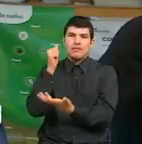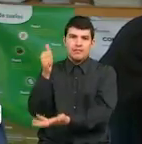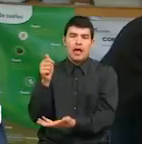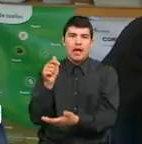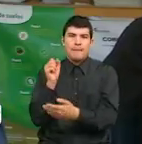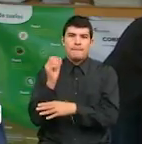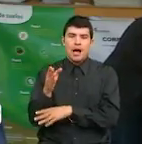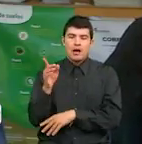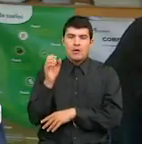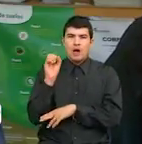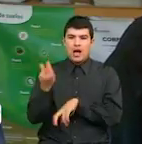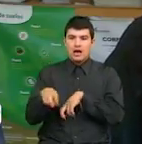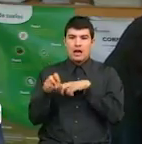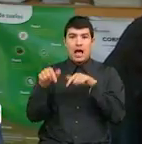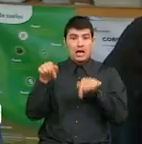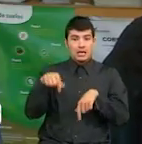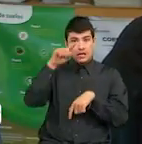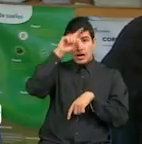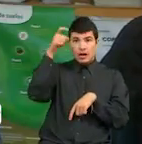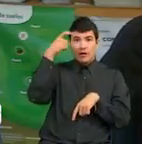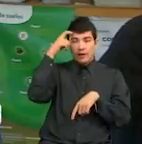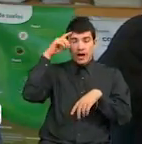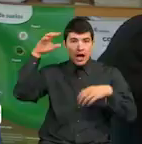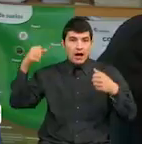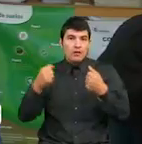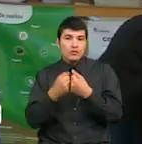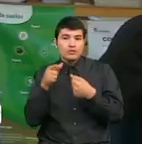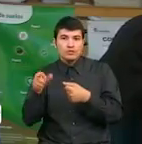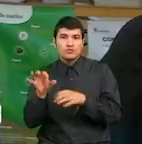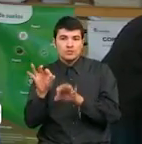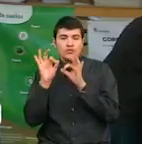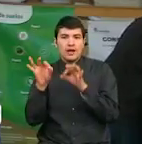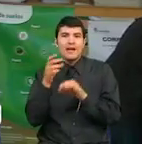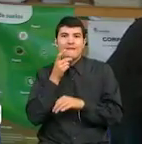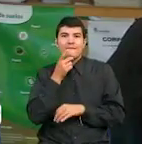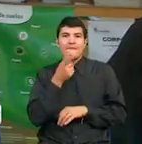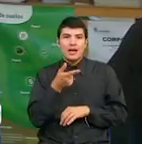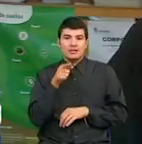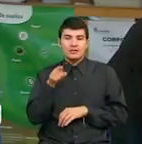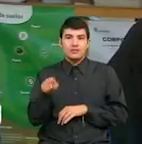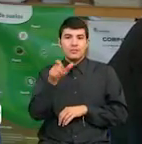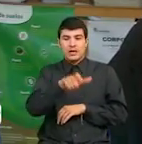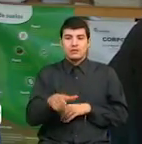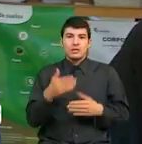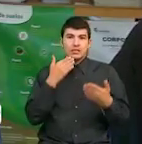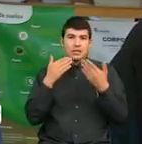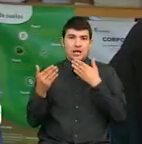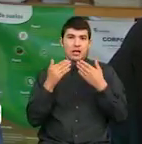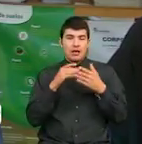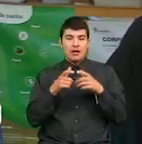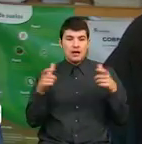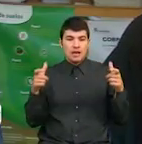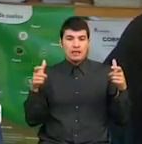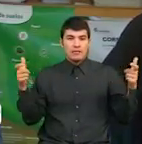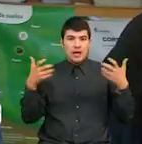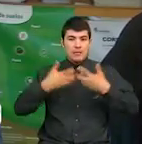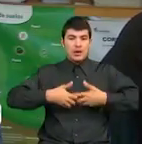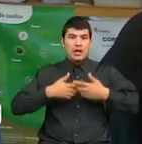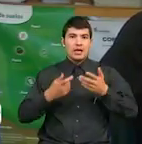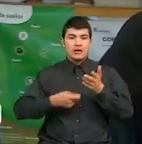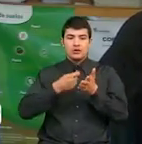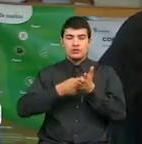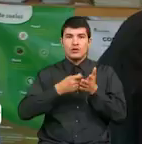Agrario, ya que la Gobernación tiene un fondo complementario de garantías que facilita que los campesinos, pequeño y mediano productor y campesinos